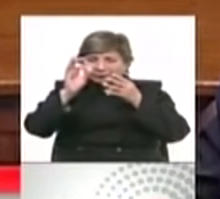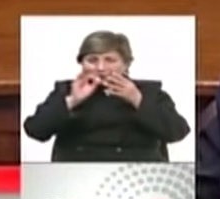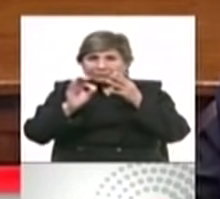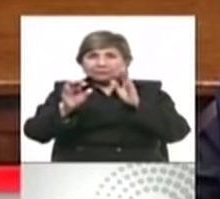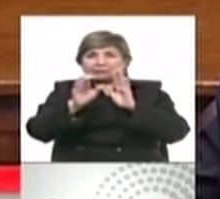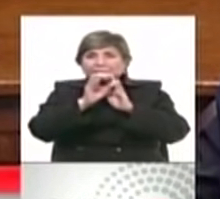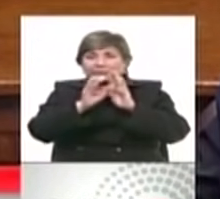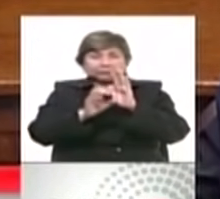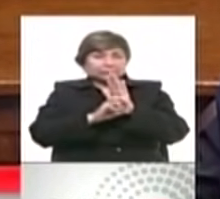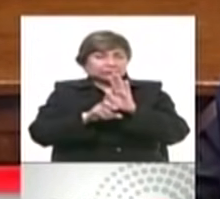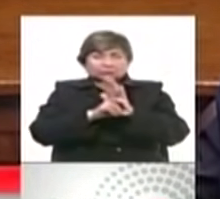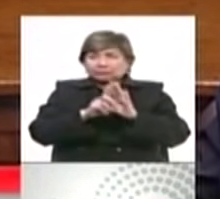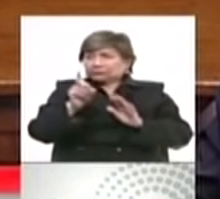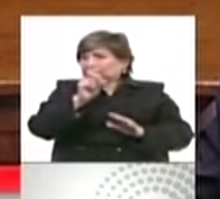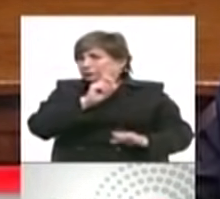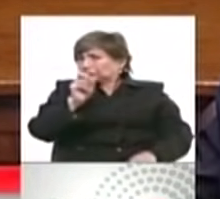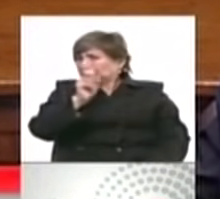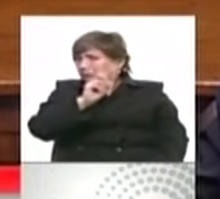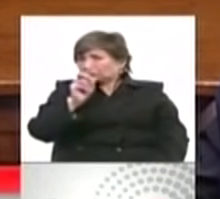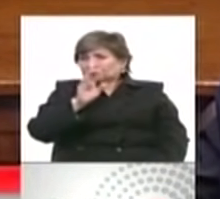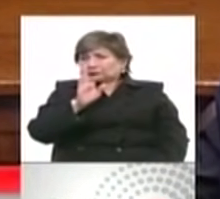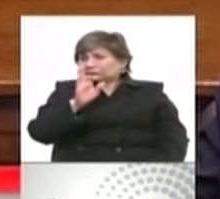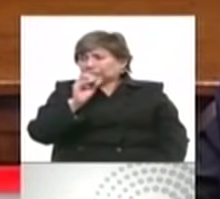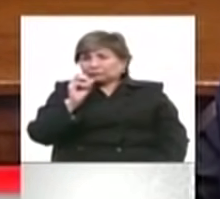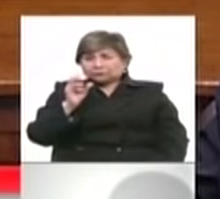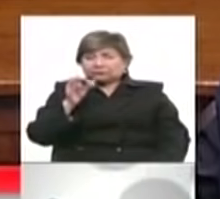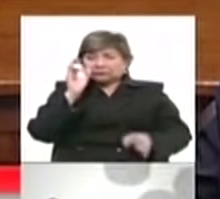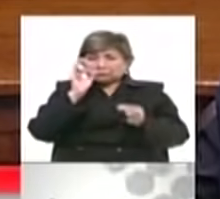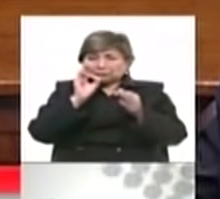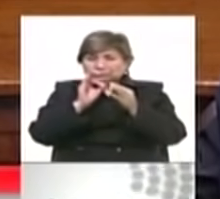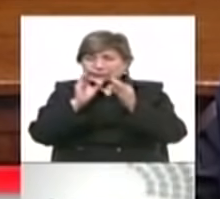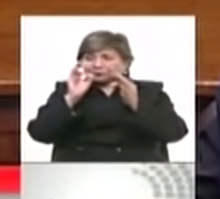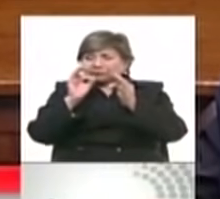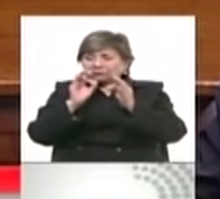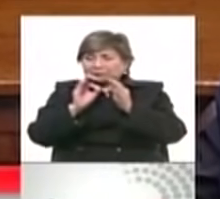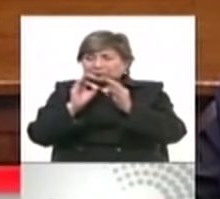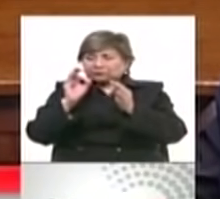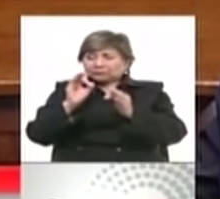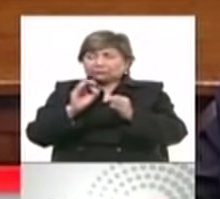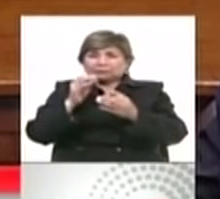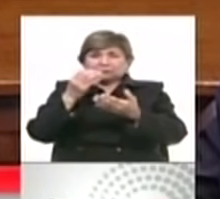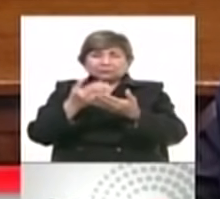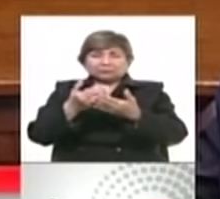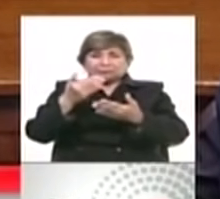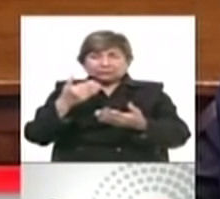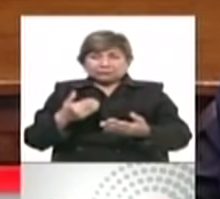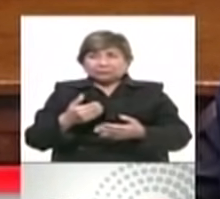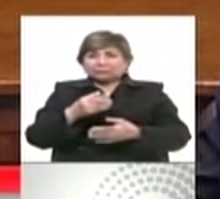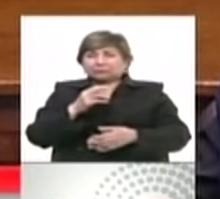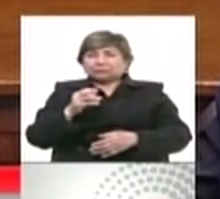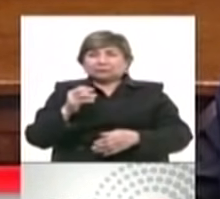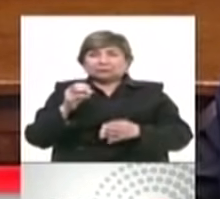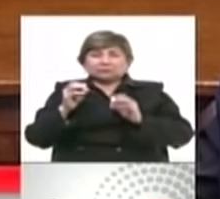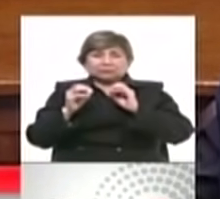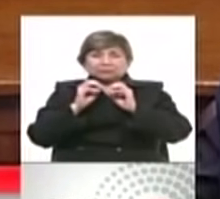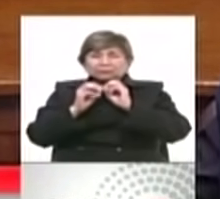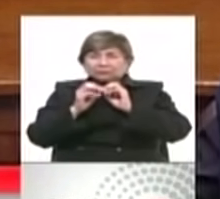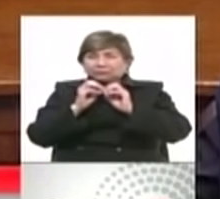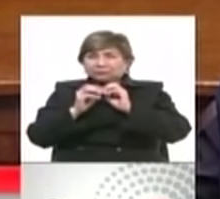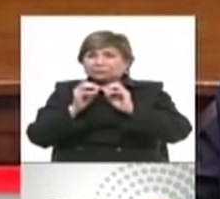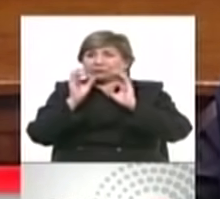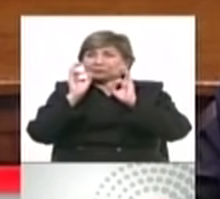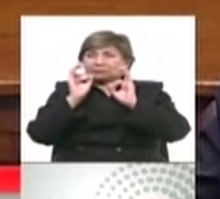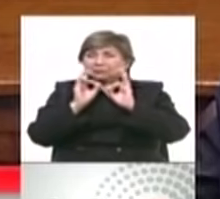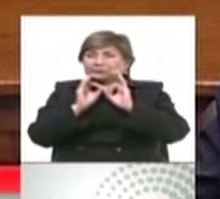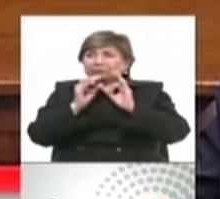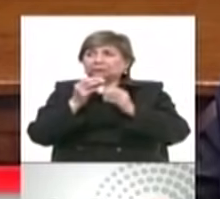una mayoría de votos de más de 87. En ese sentido, está yendo prácticamente a lo que va a suceder